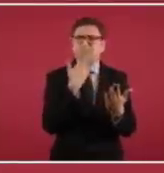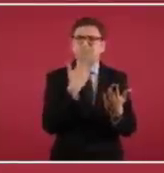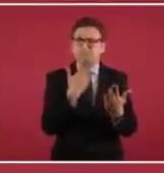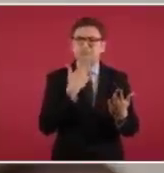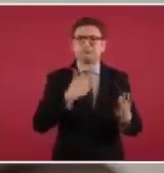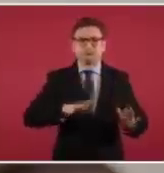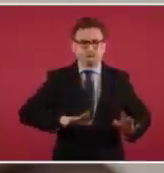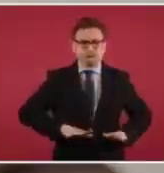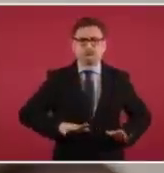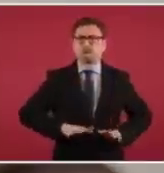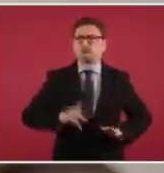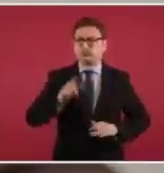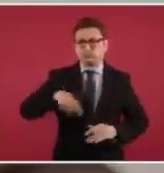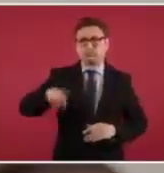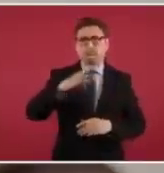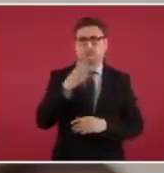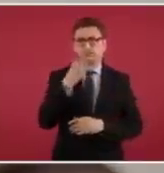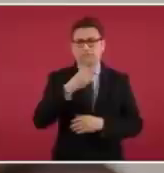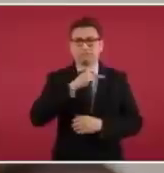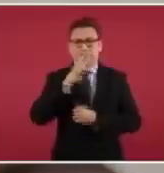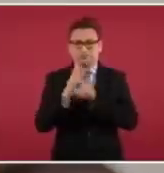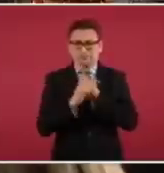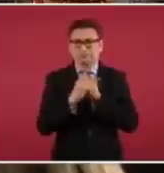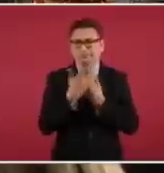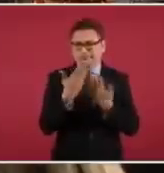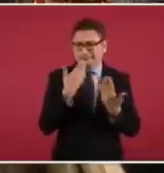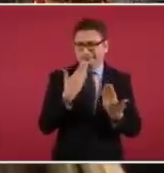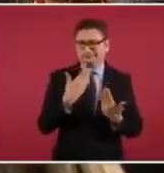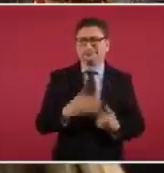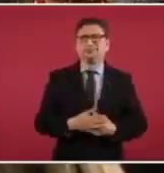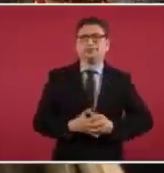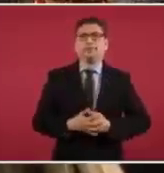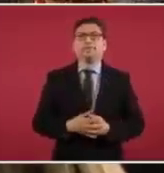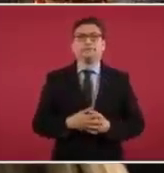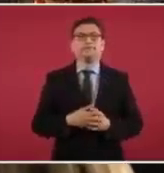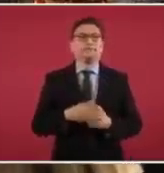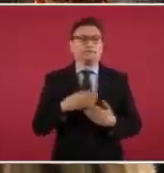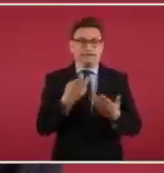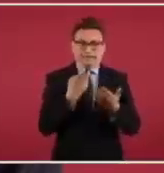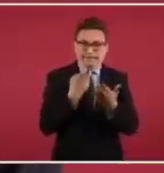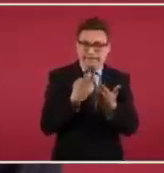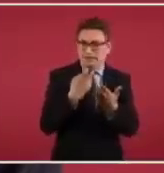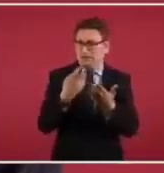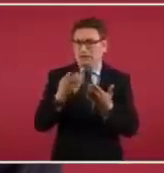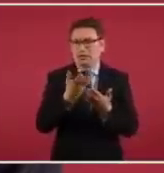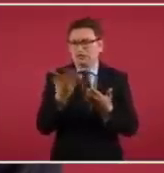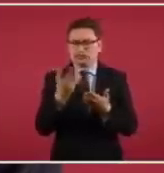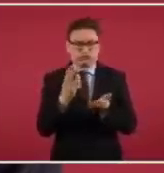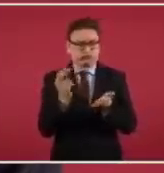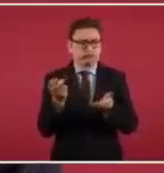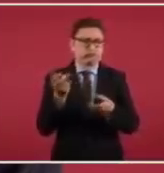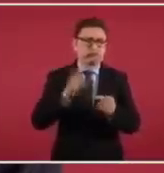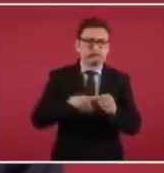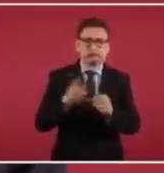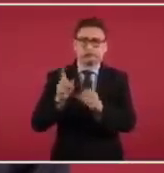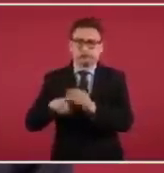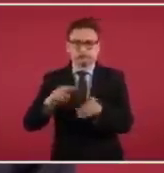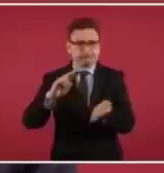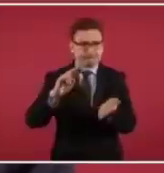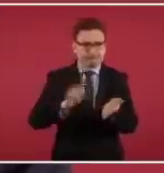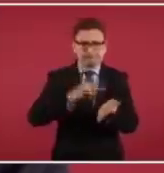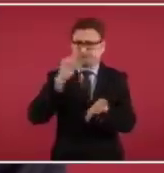a las tres naciones el que se suscriba, se